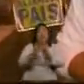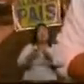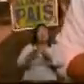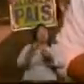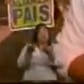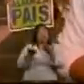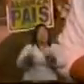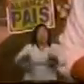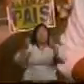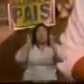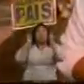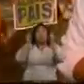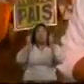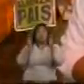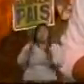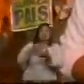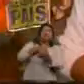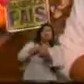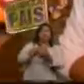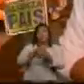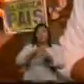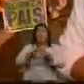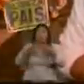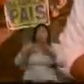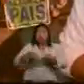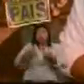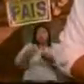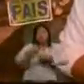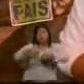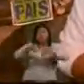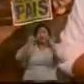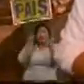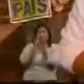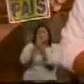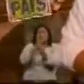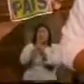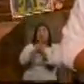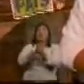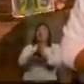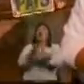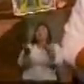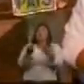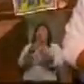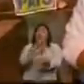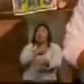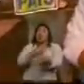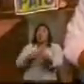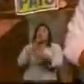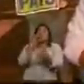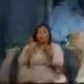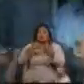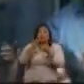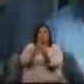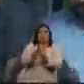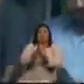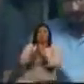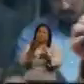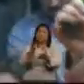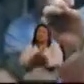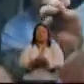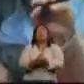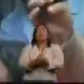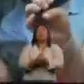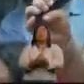campaña desestabilizadora, pero aseguró que continuará trabajando desde la vicepresidencia para combatir la pobreza del país. Y